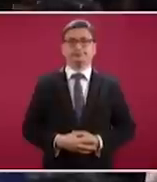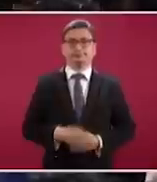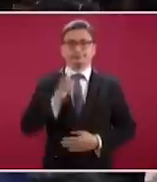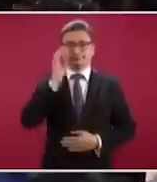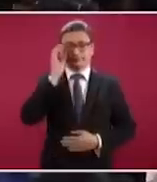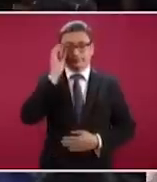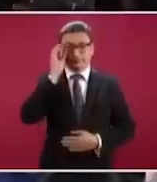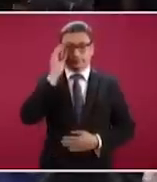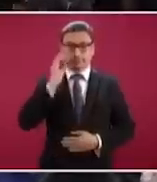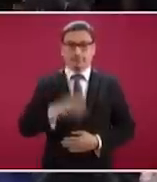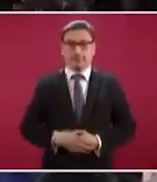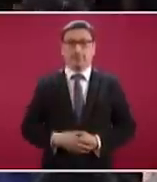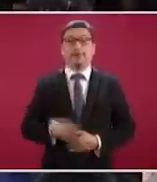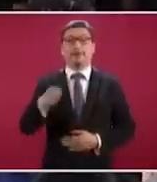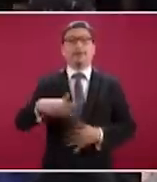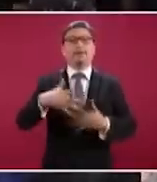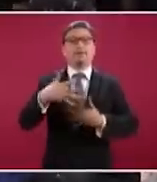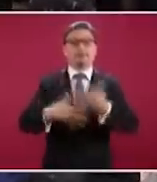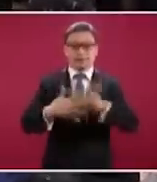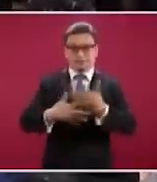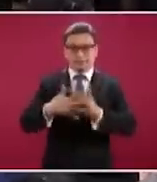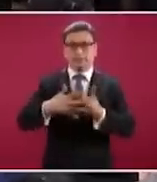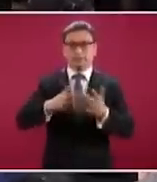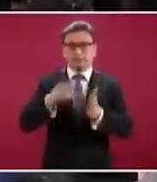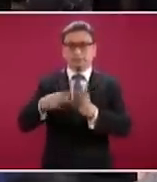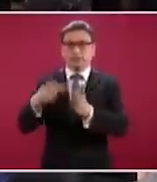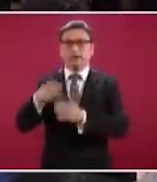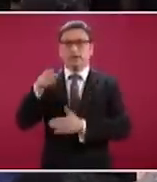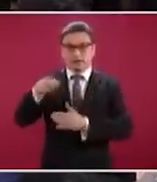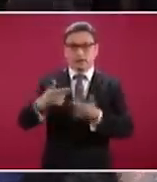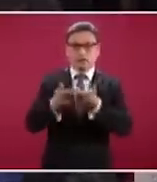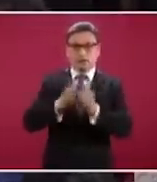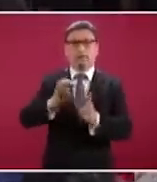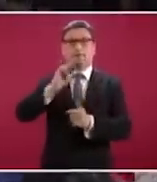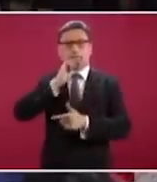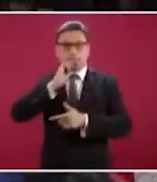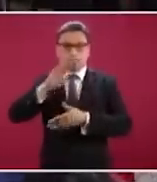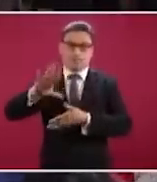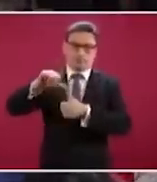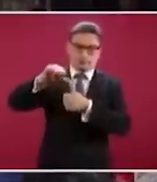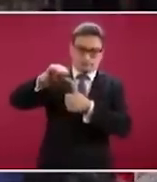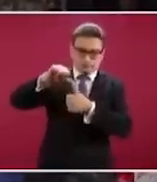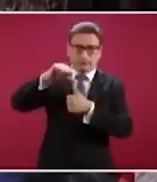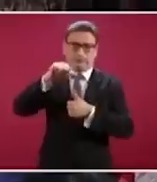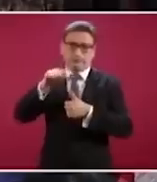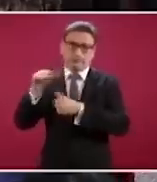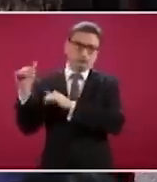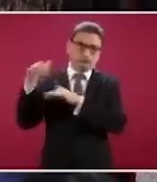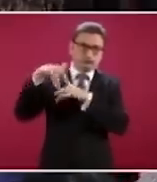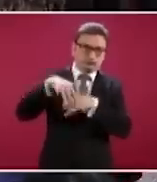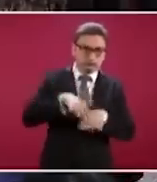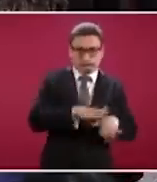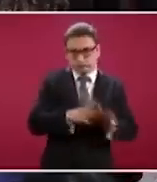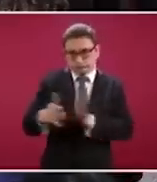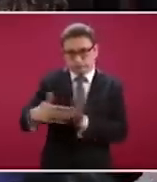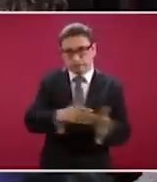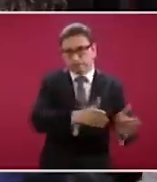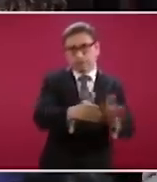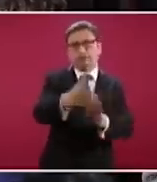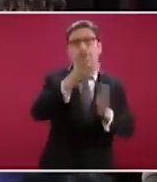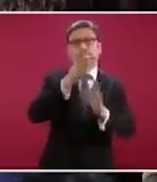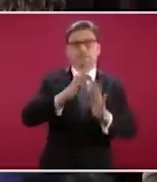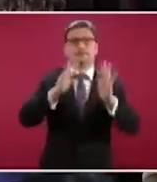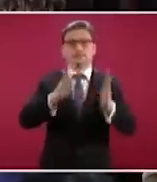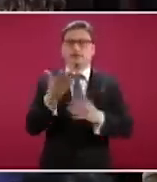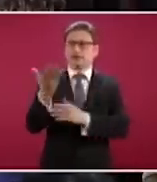Esta es la 15 caravana de madres centroamericanas que están en el recorrido, en una ruta que ya previamente se ha